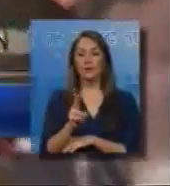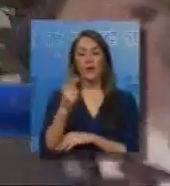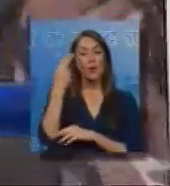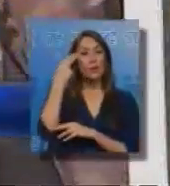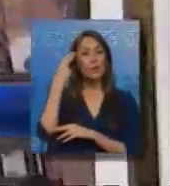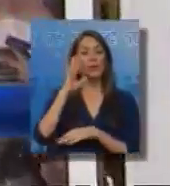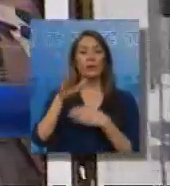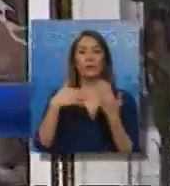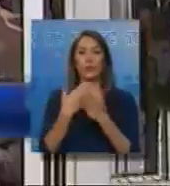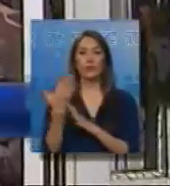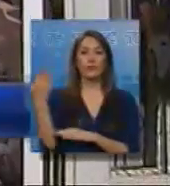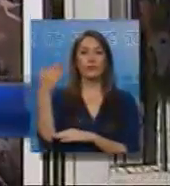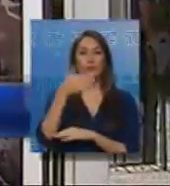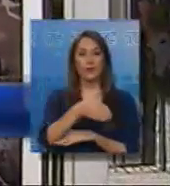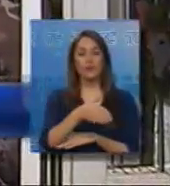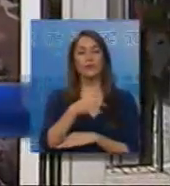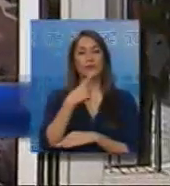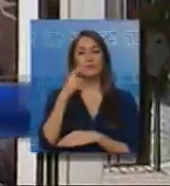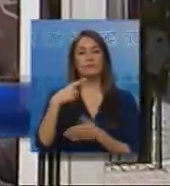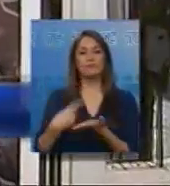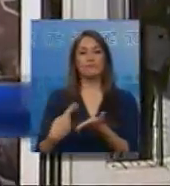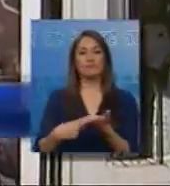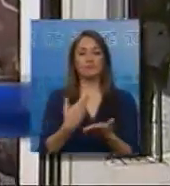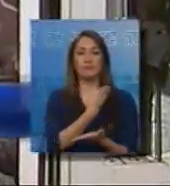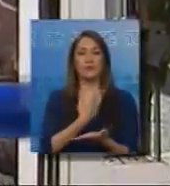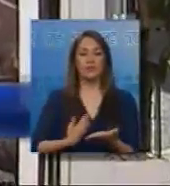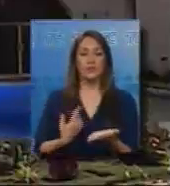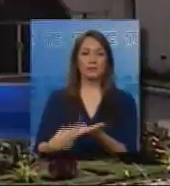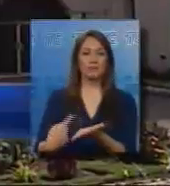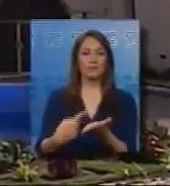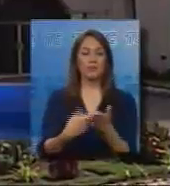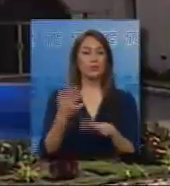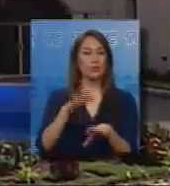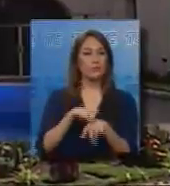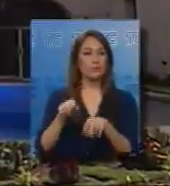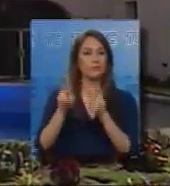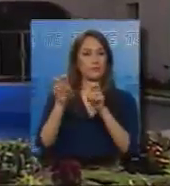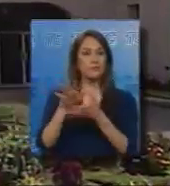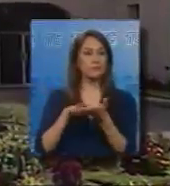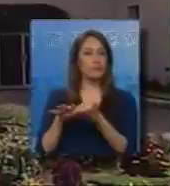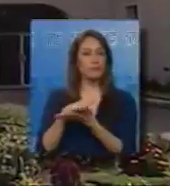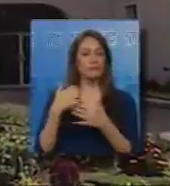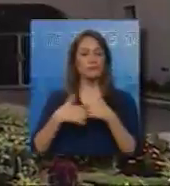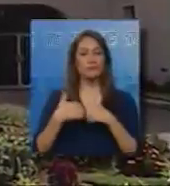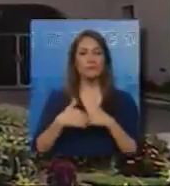y Uruguay. Será una cita previa a una reunión presidencial en torno a ese conflicto.